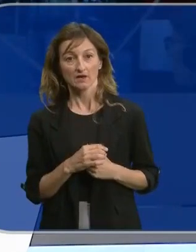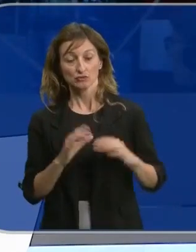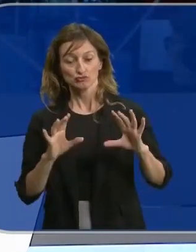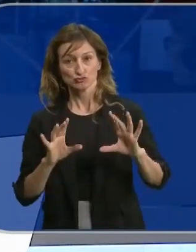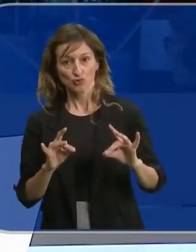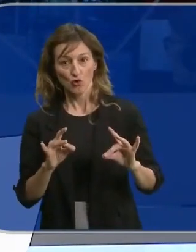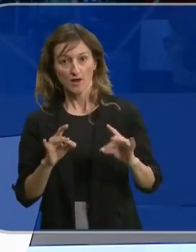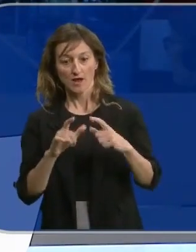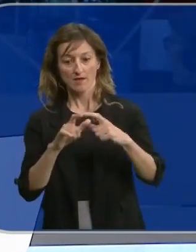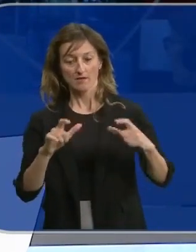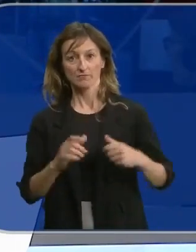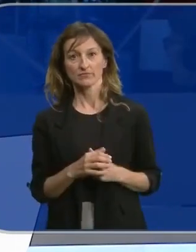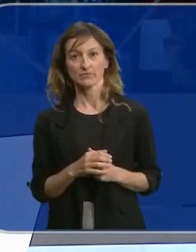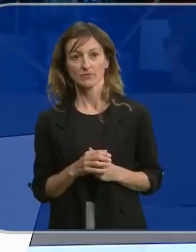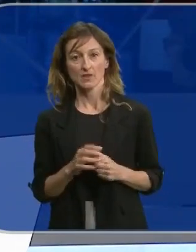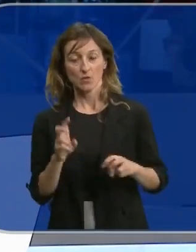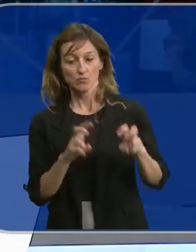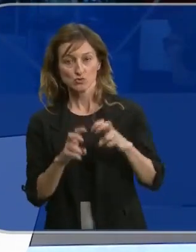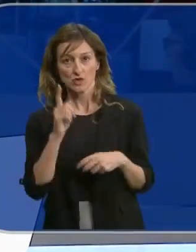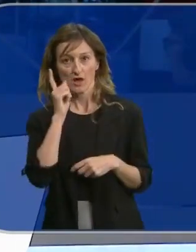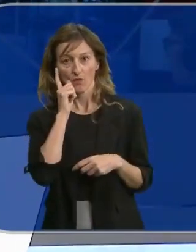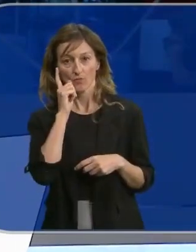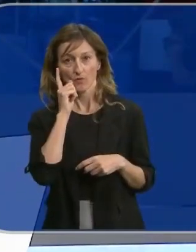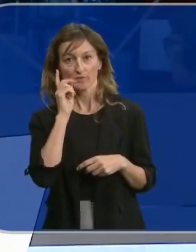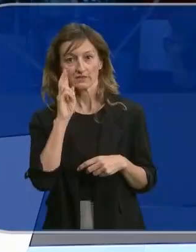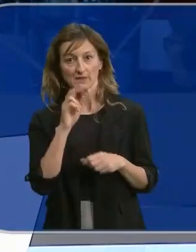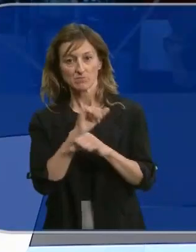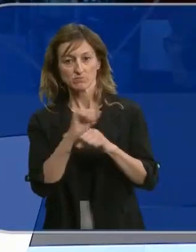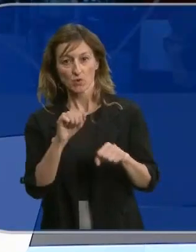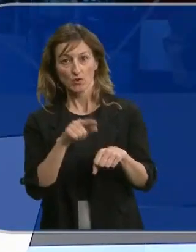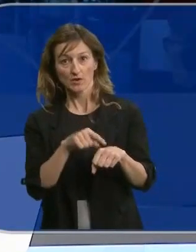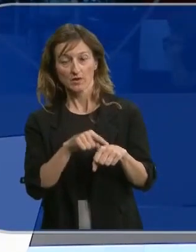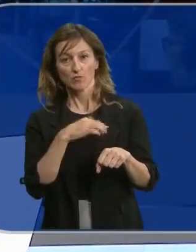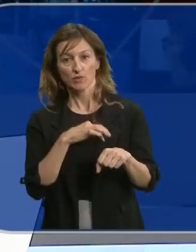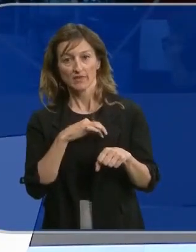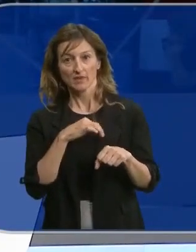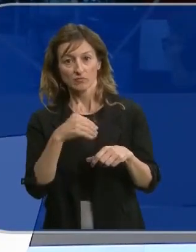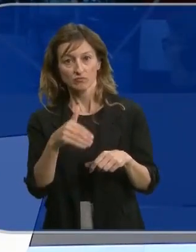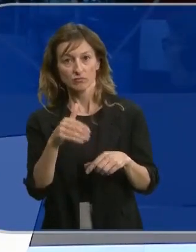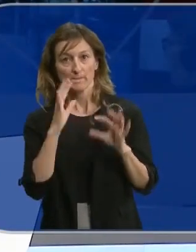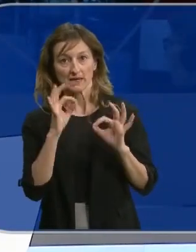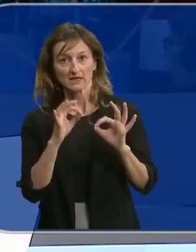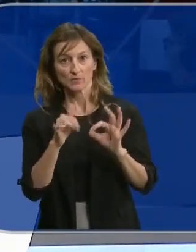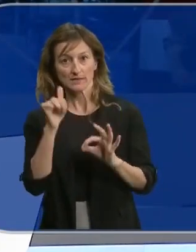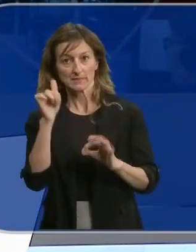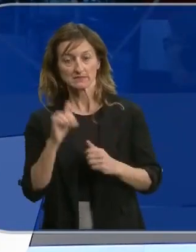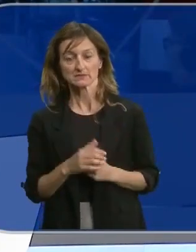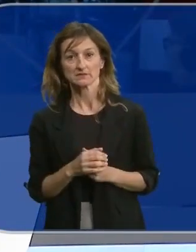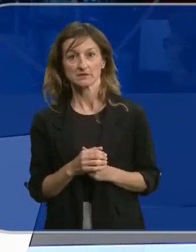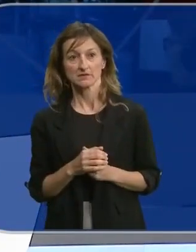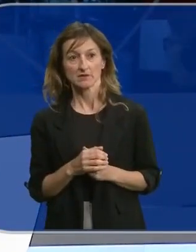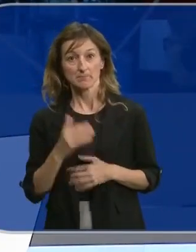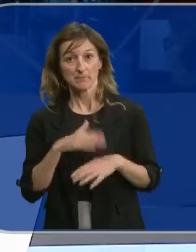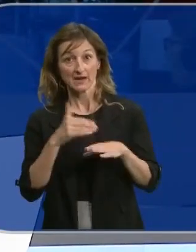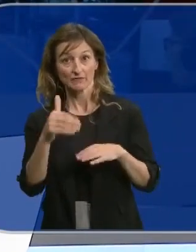manipulación de dispositivos como los buscas o los móviles y de cometer atentados con ellos puede ser uno de los peligros a los que tengamos que enfrentarnos